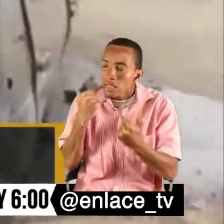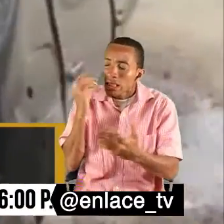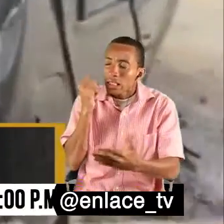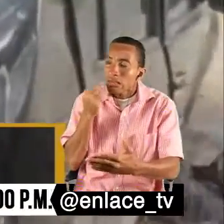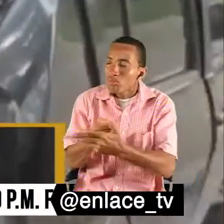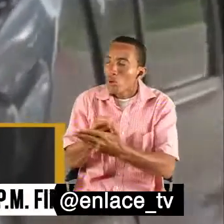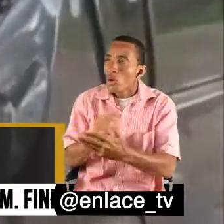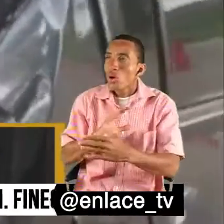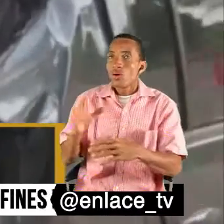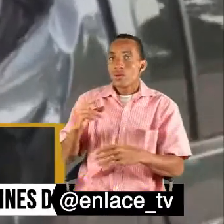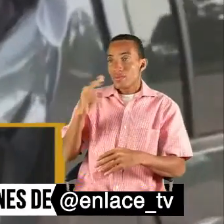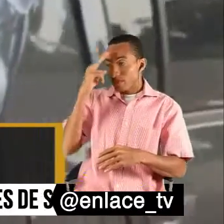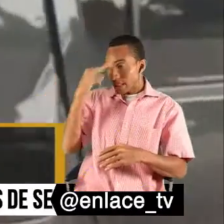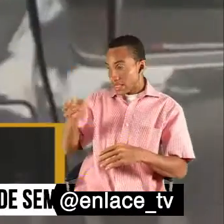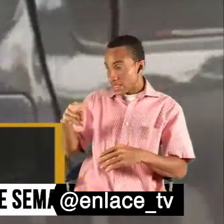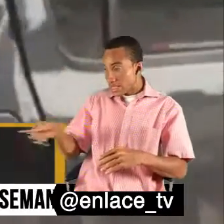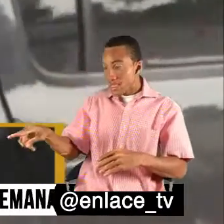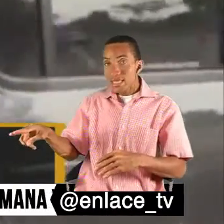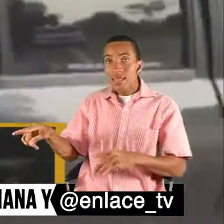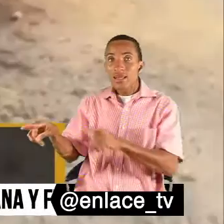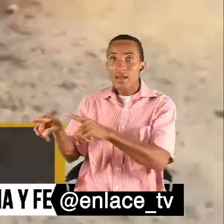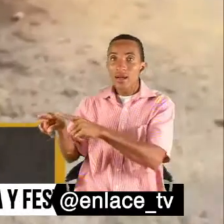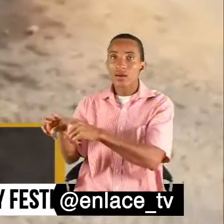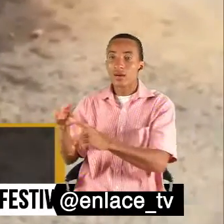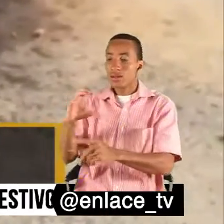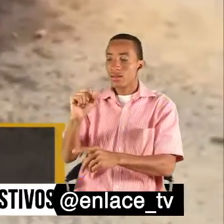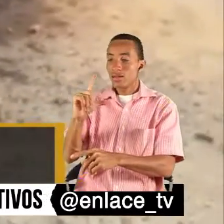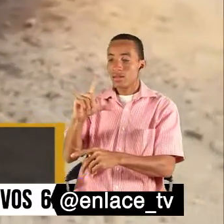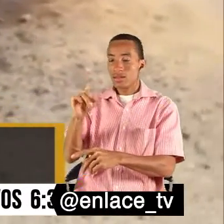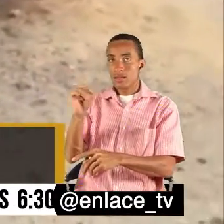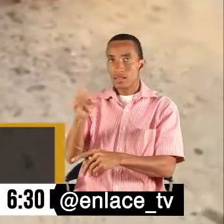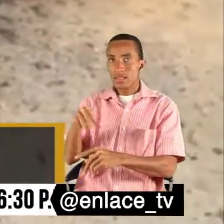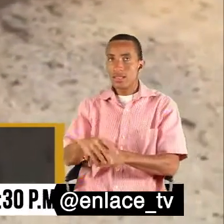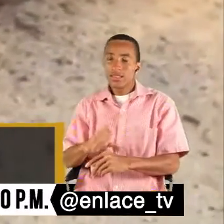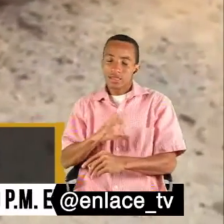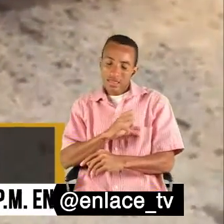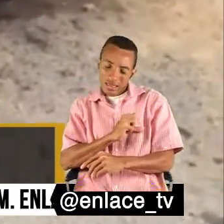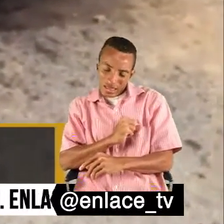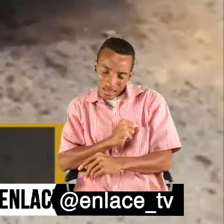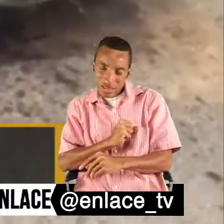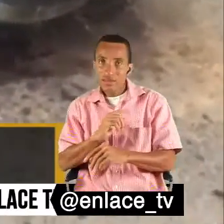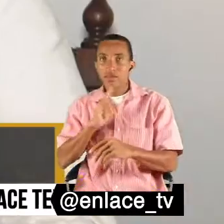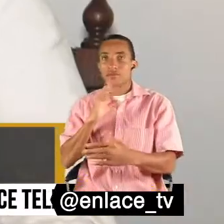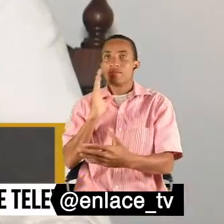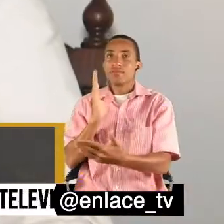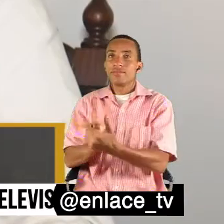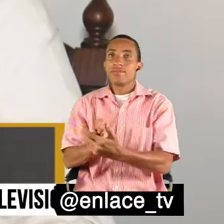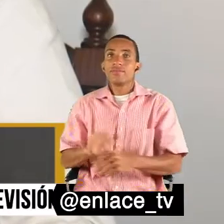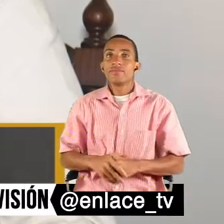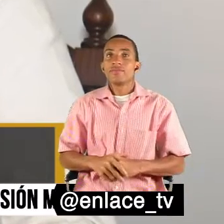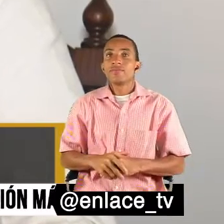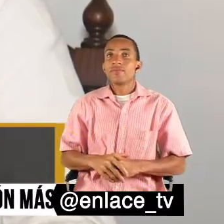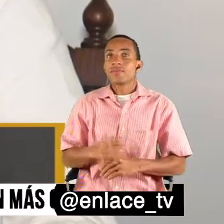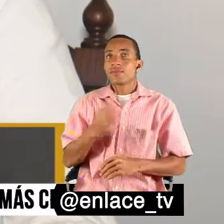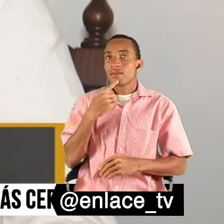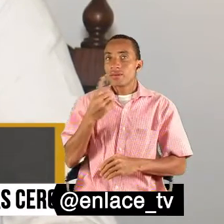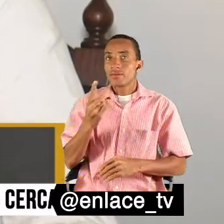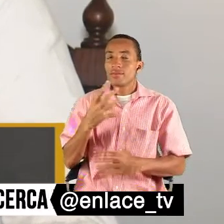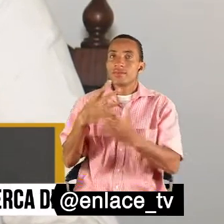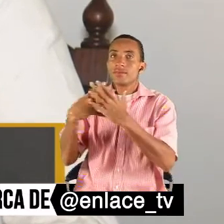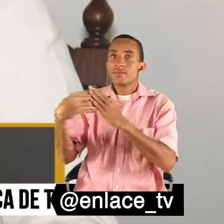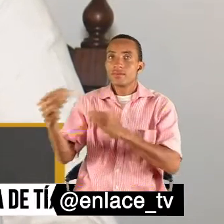su nieta, la hija de Carlos Andrés, quien le amainó el impacto del dolor que le produjo el trágico hecho. Lo único que hice fue salir y